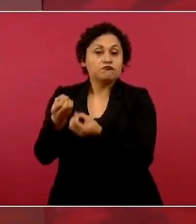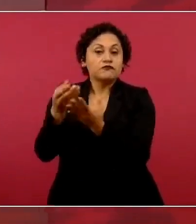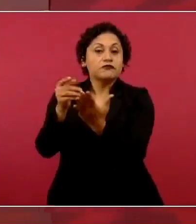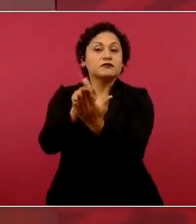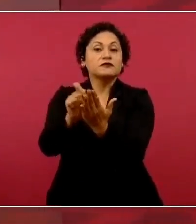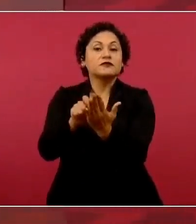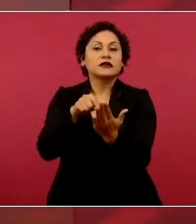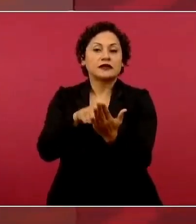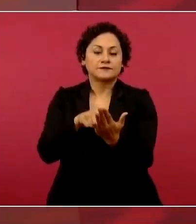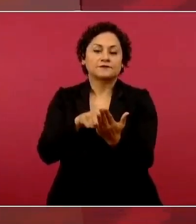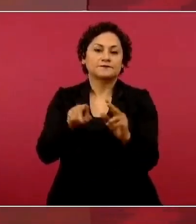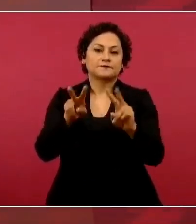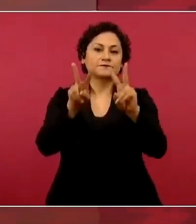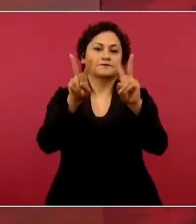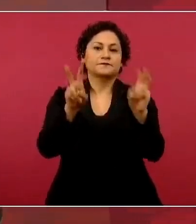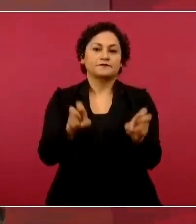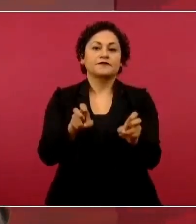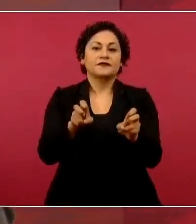Noticias del Imperio,